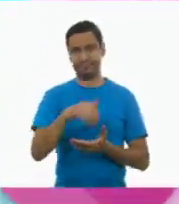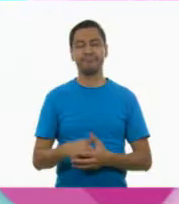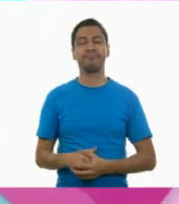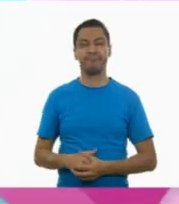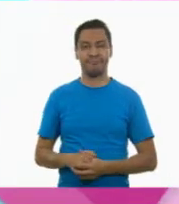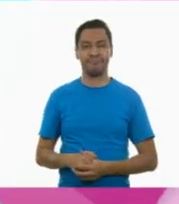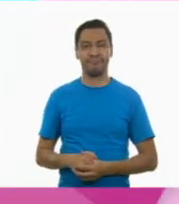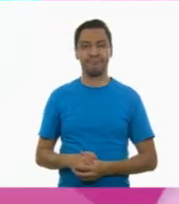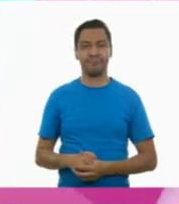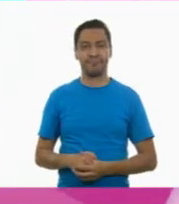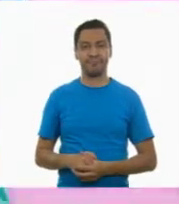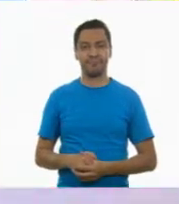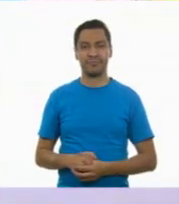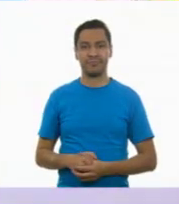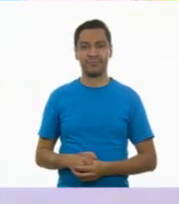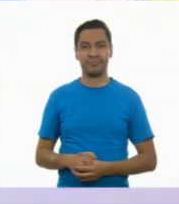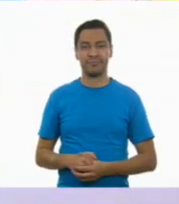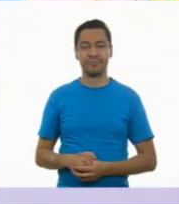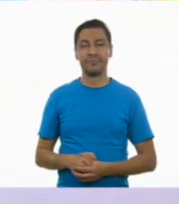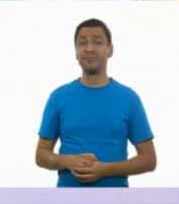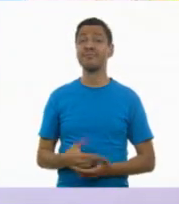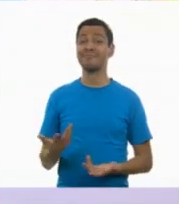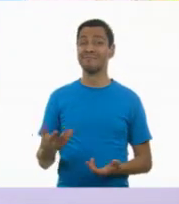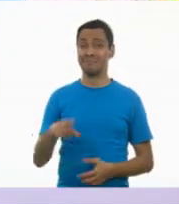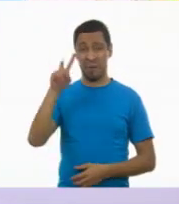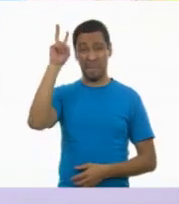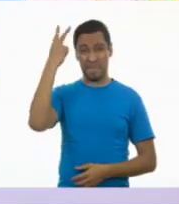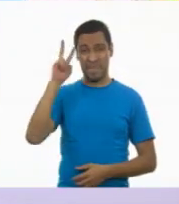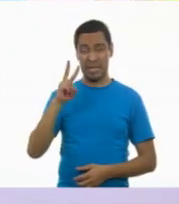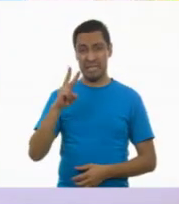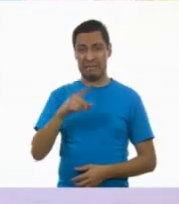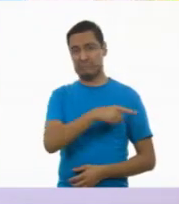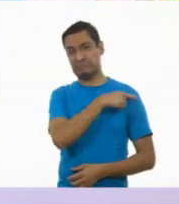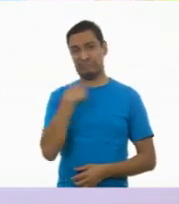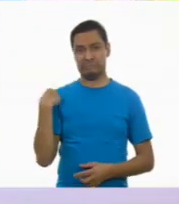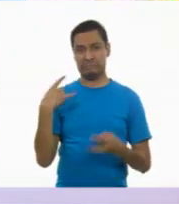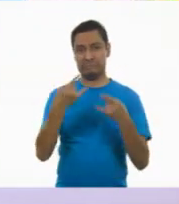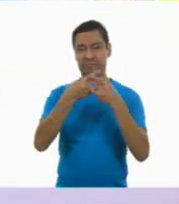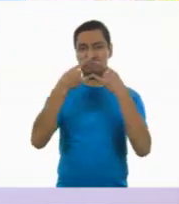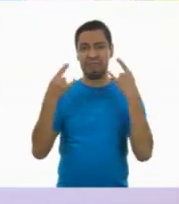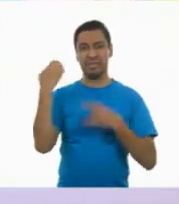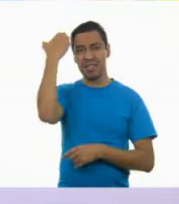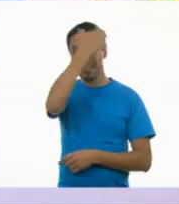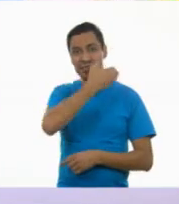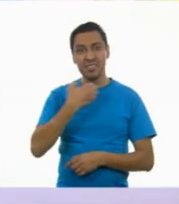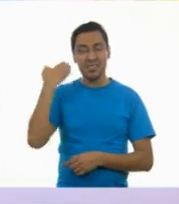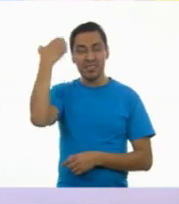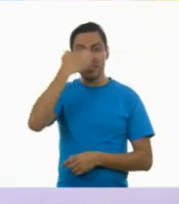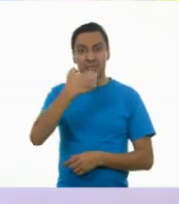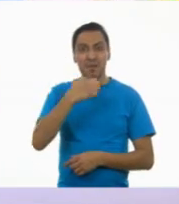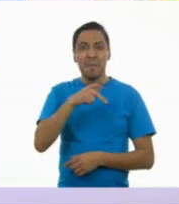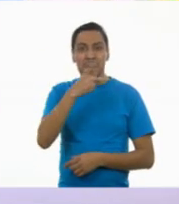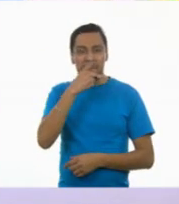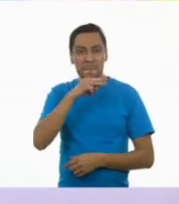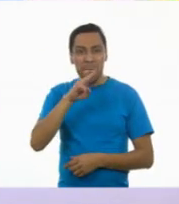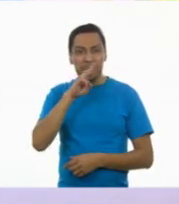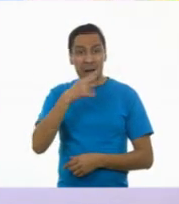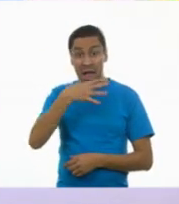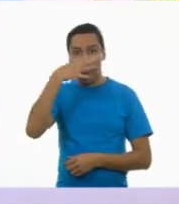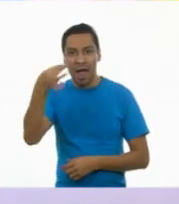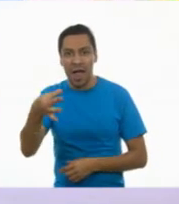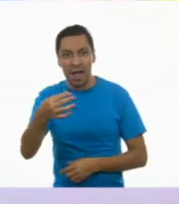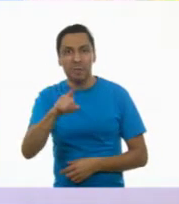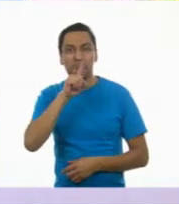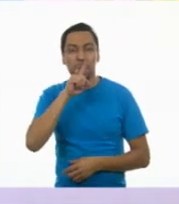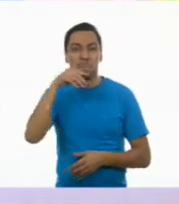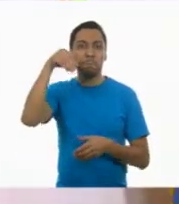club. Hoy Valentina reprobó el examen de historia y no le quiere decir a sus papás. Así